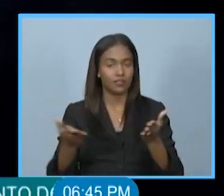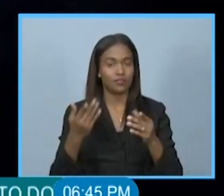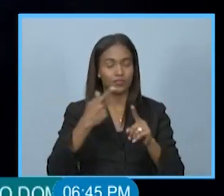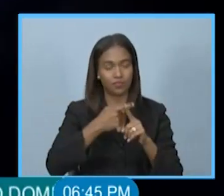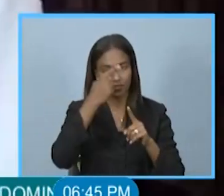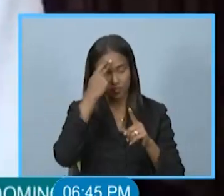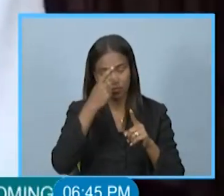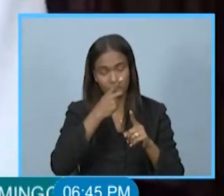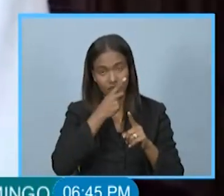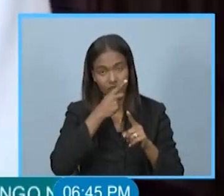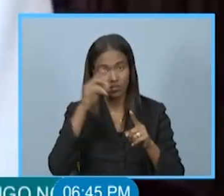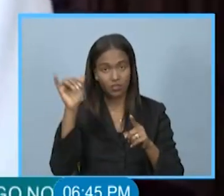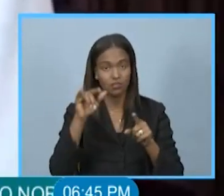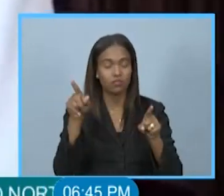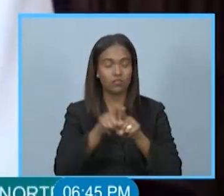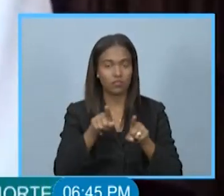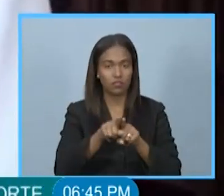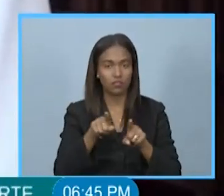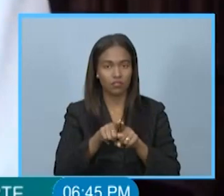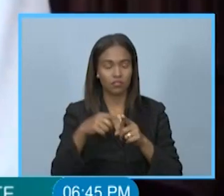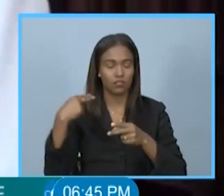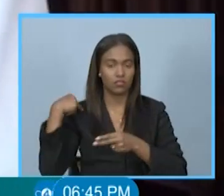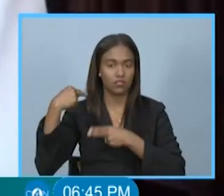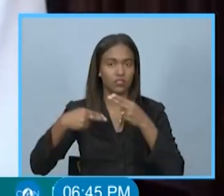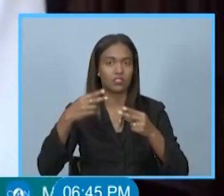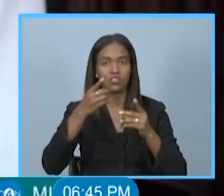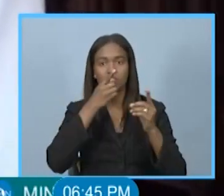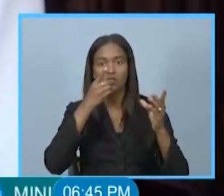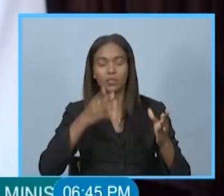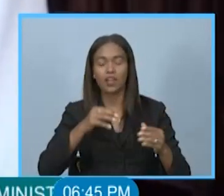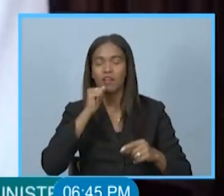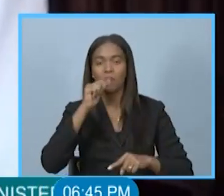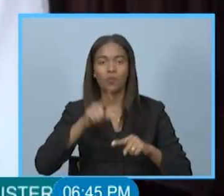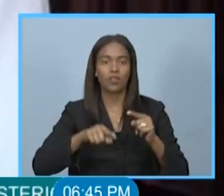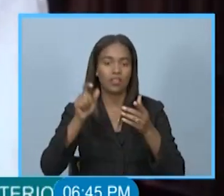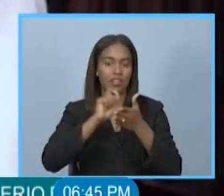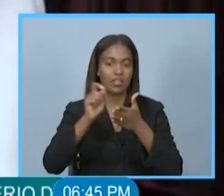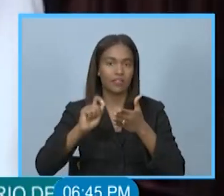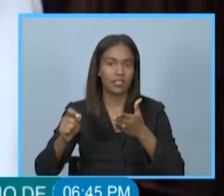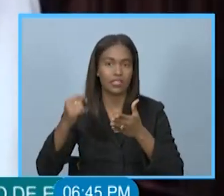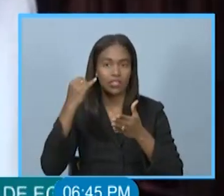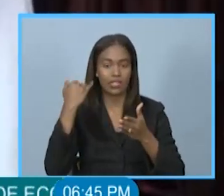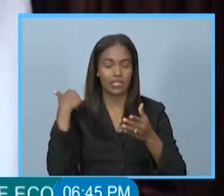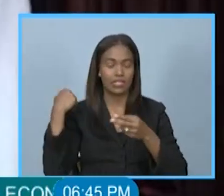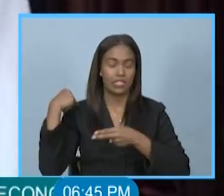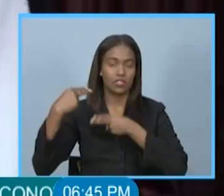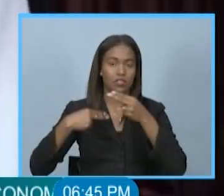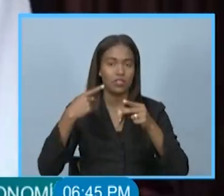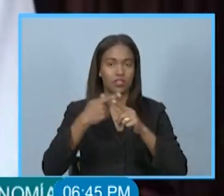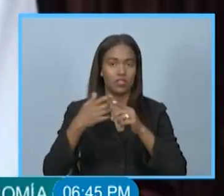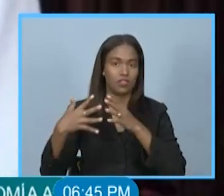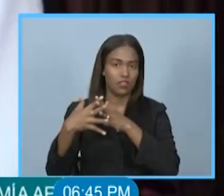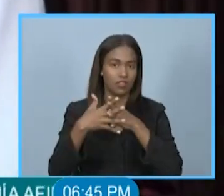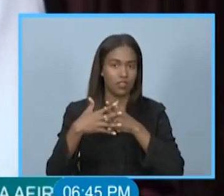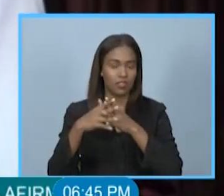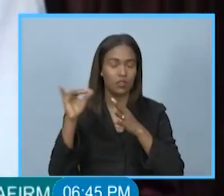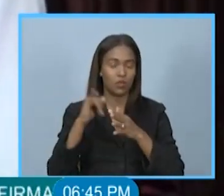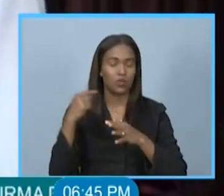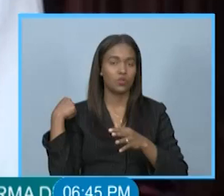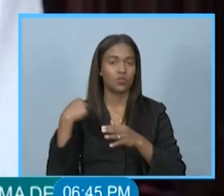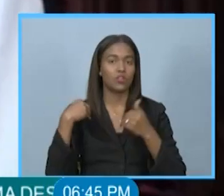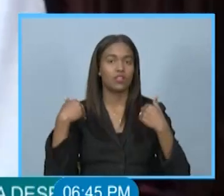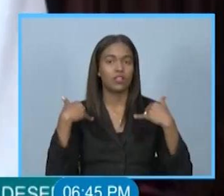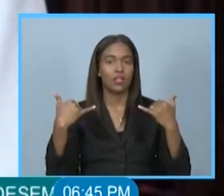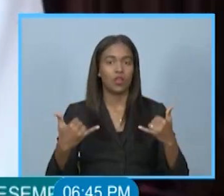Dominicana e igualmente la historia dominicana no puede escribirse sin la historia de los Estados Unidos y que estemos ahora